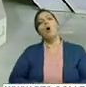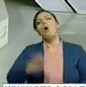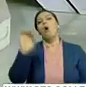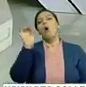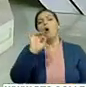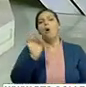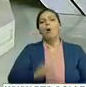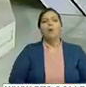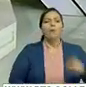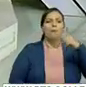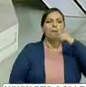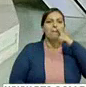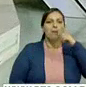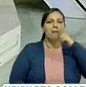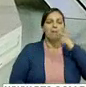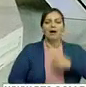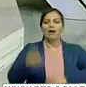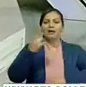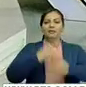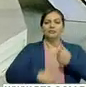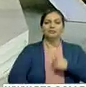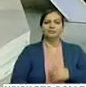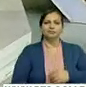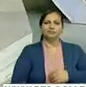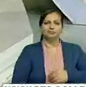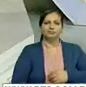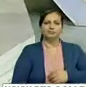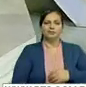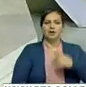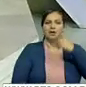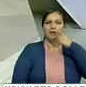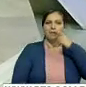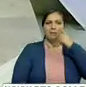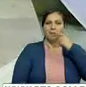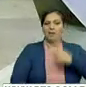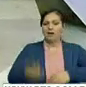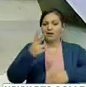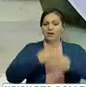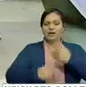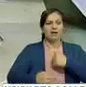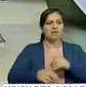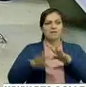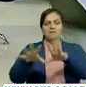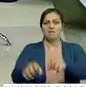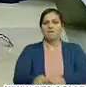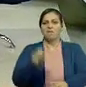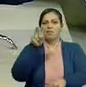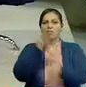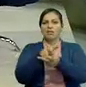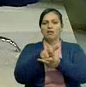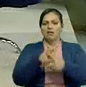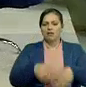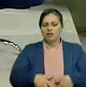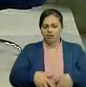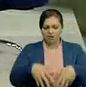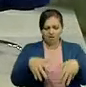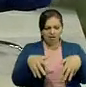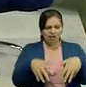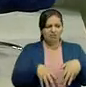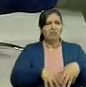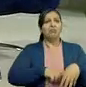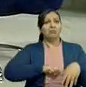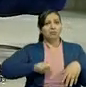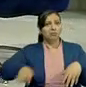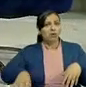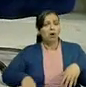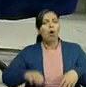patologías genéticas o adquiridas. Malformaciones congénitas también, dichas de otra manera. O un aborto en caso terapéutico. O también,